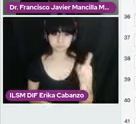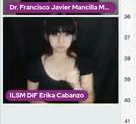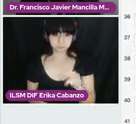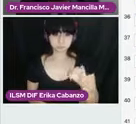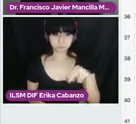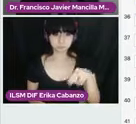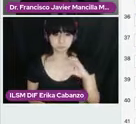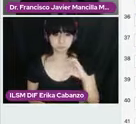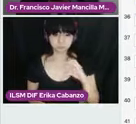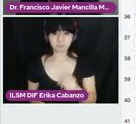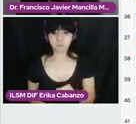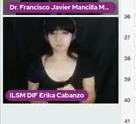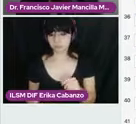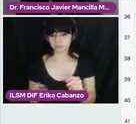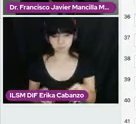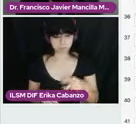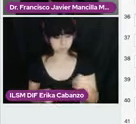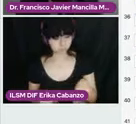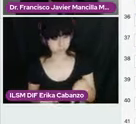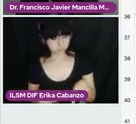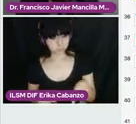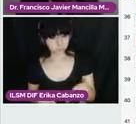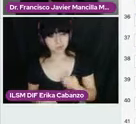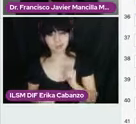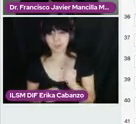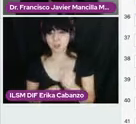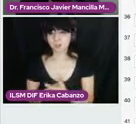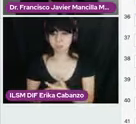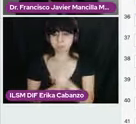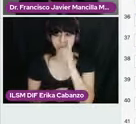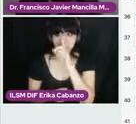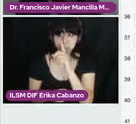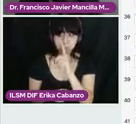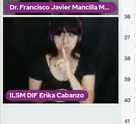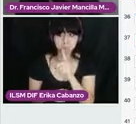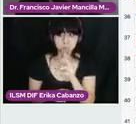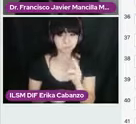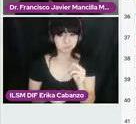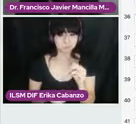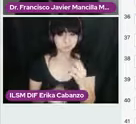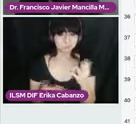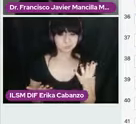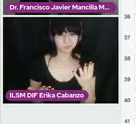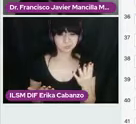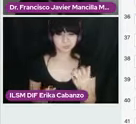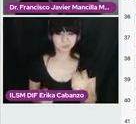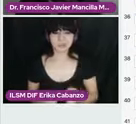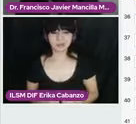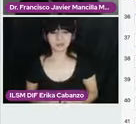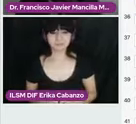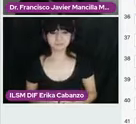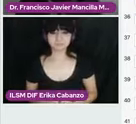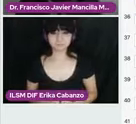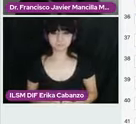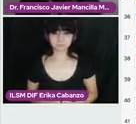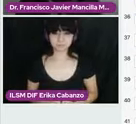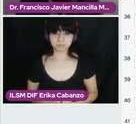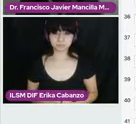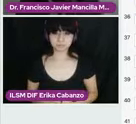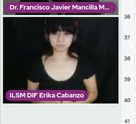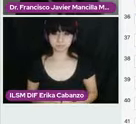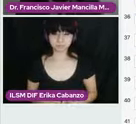no recomendado sobre esta respuesta, ¿sí? No tiene con muy